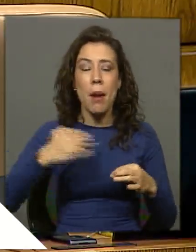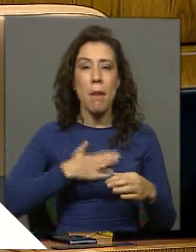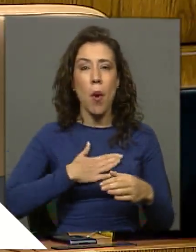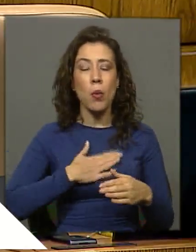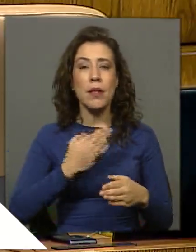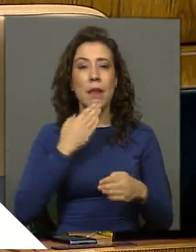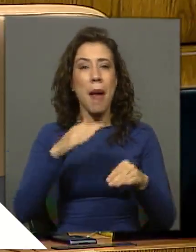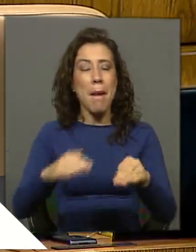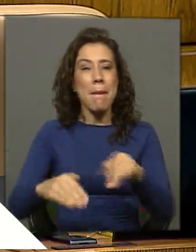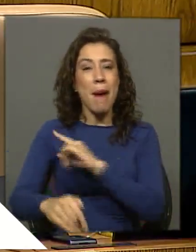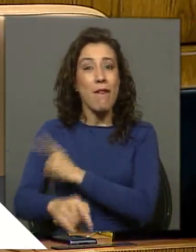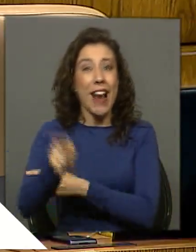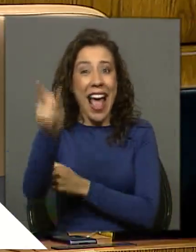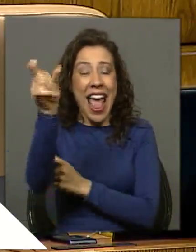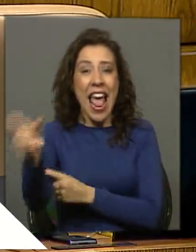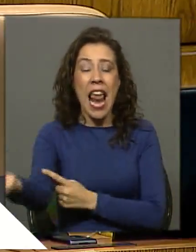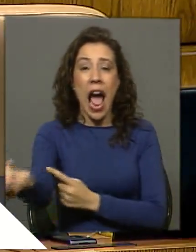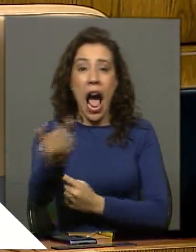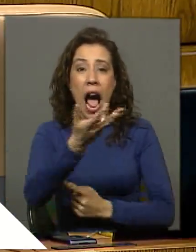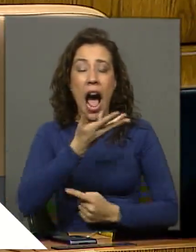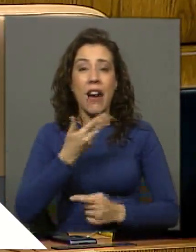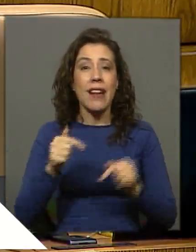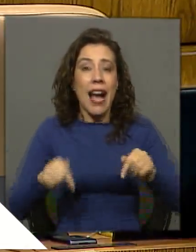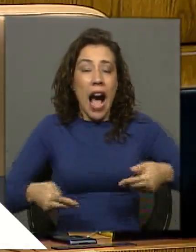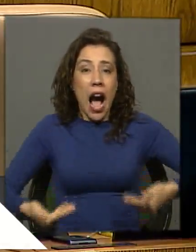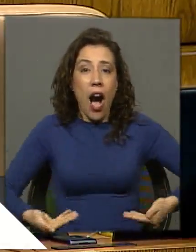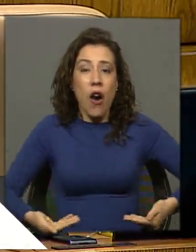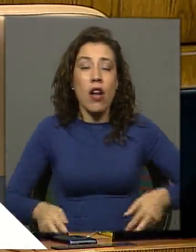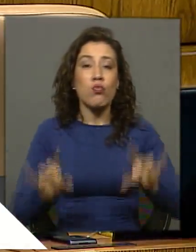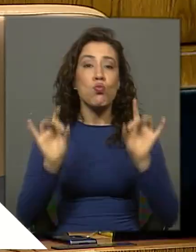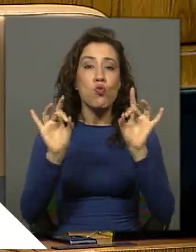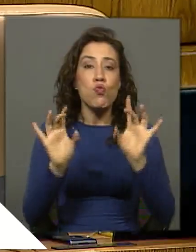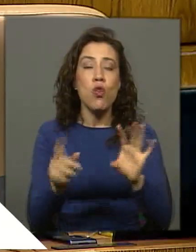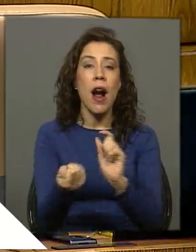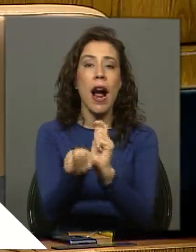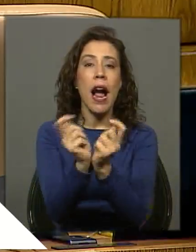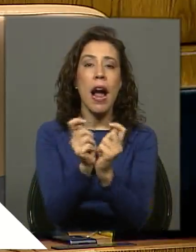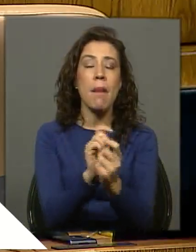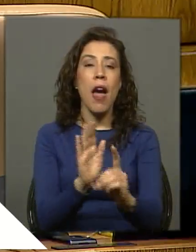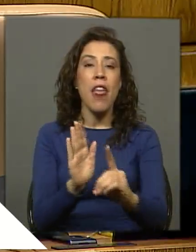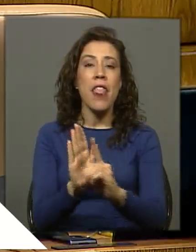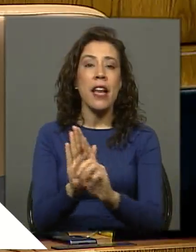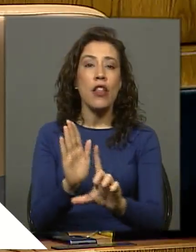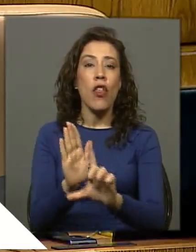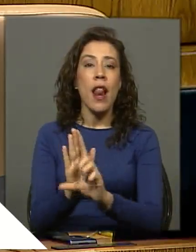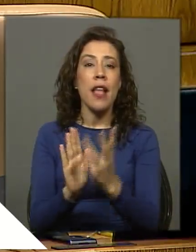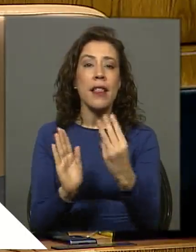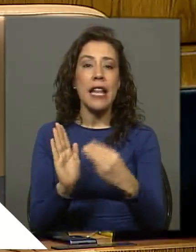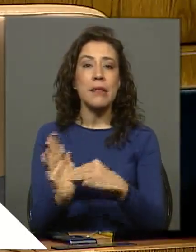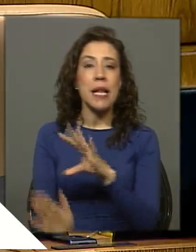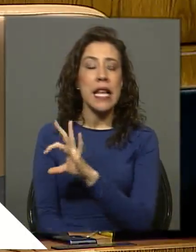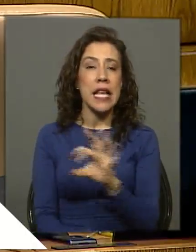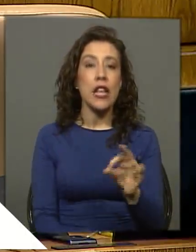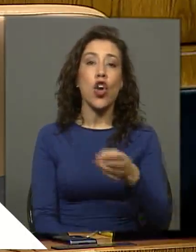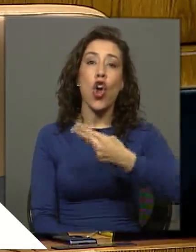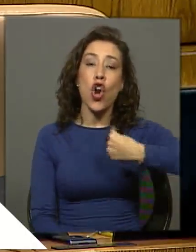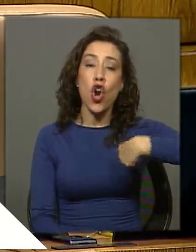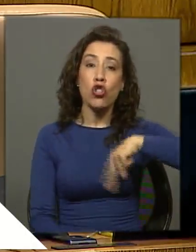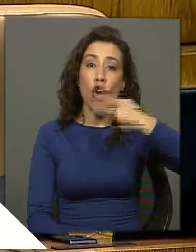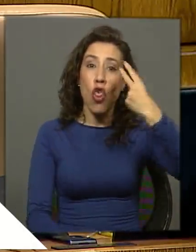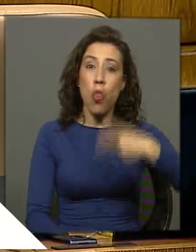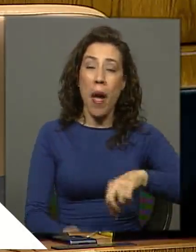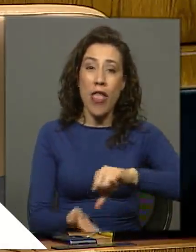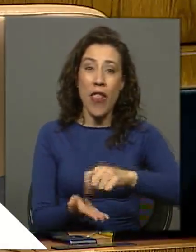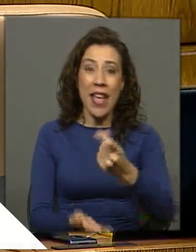también con la misma fuerza dijese en que aquí se establece modificaciones al decreto ley 3500 y que nosotros los dueños del